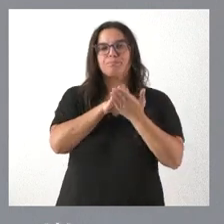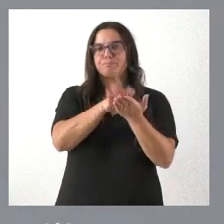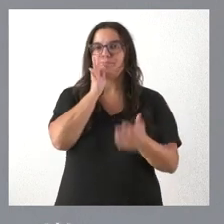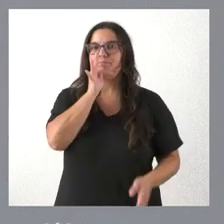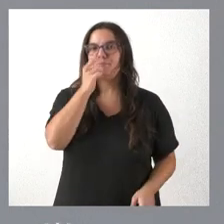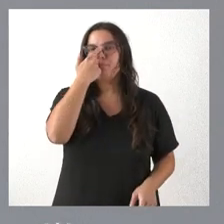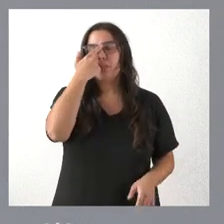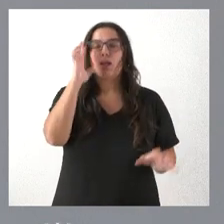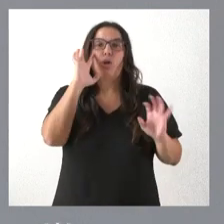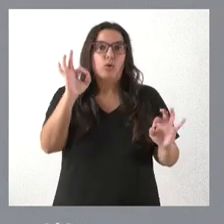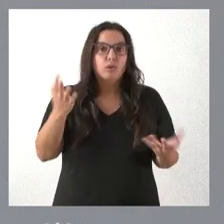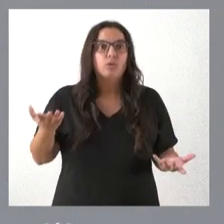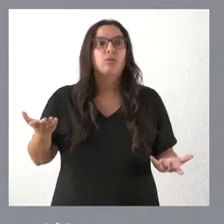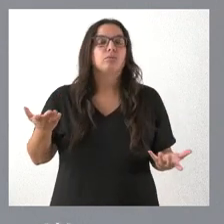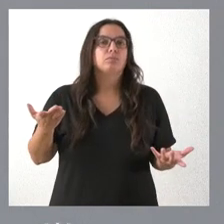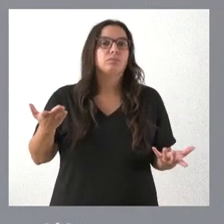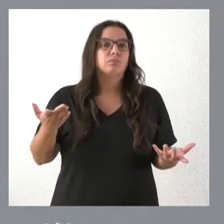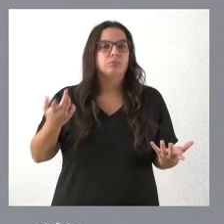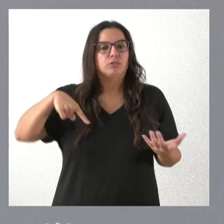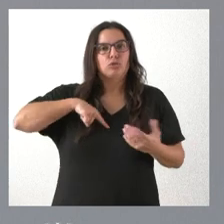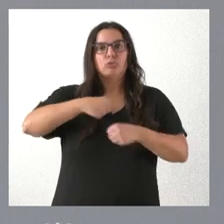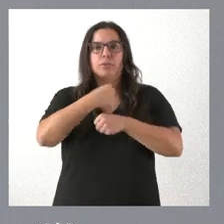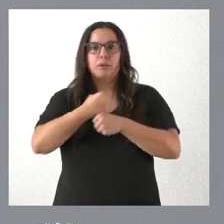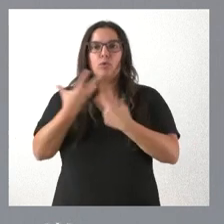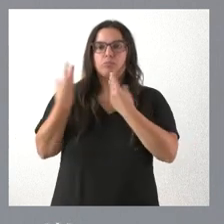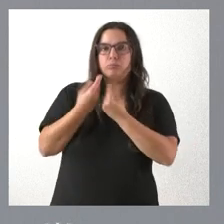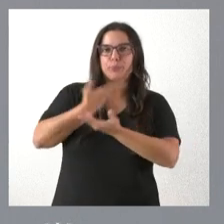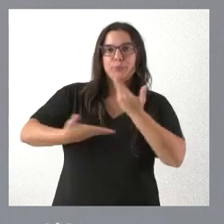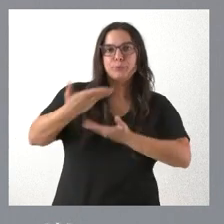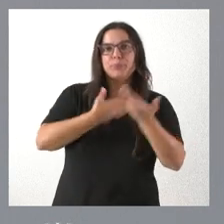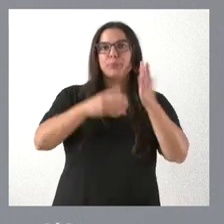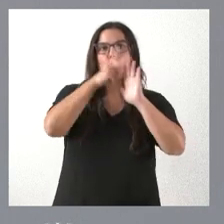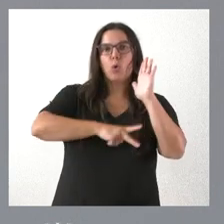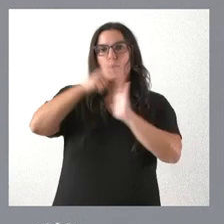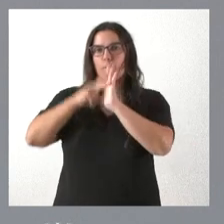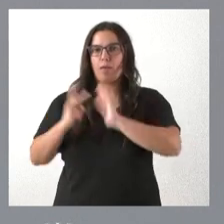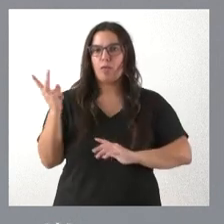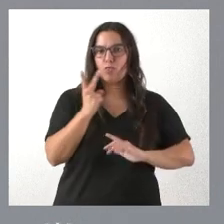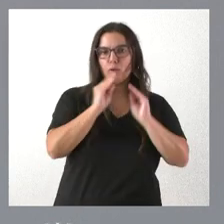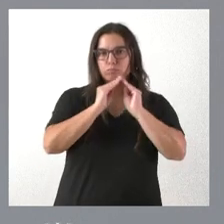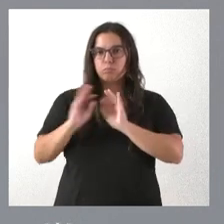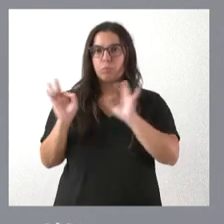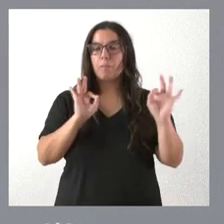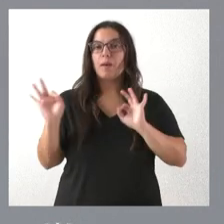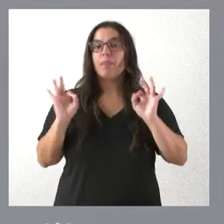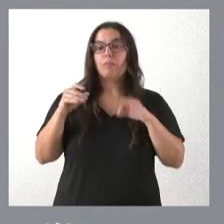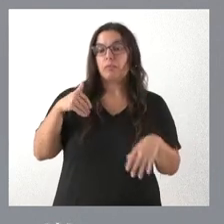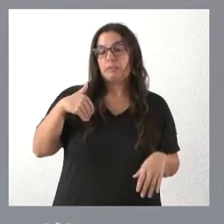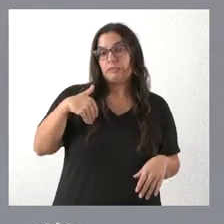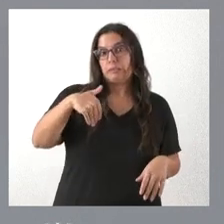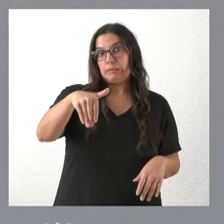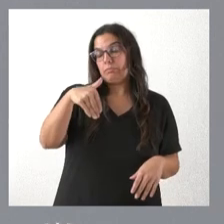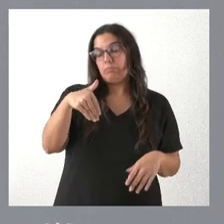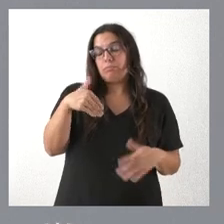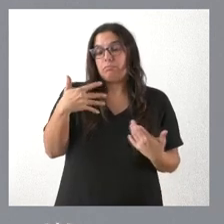lógicamente trabajando conjuntamente en ambas normas y lo haremos en la en las